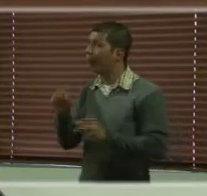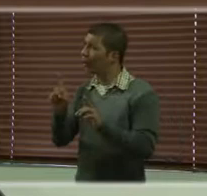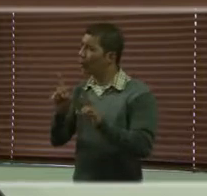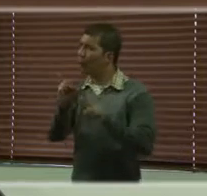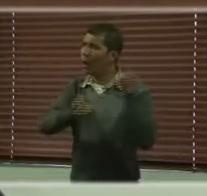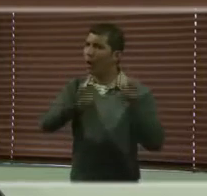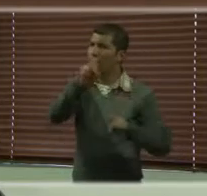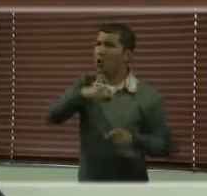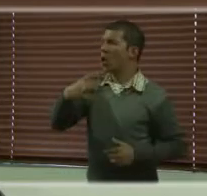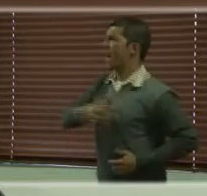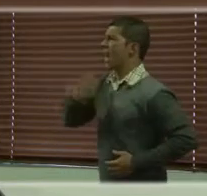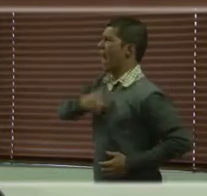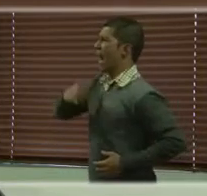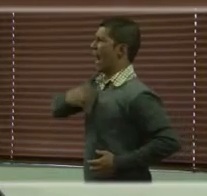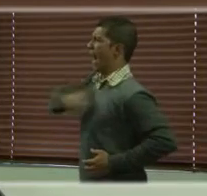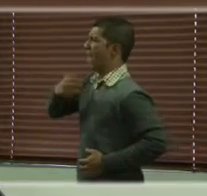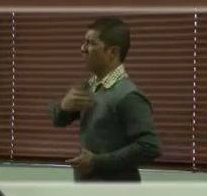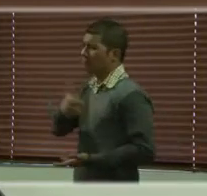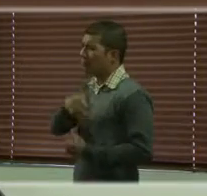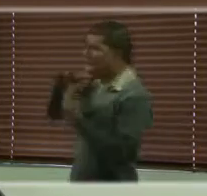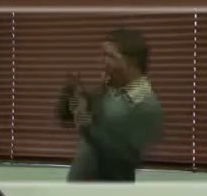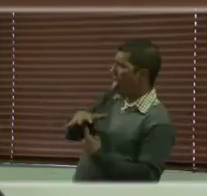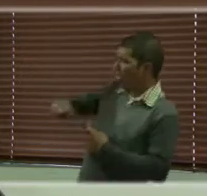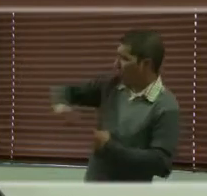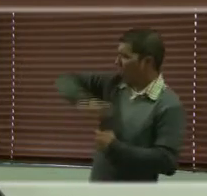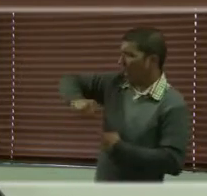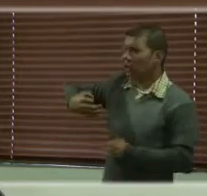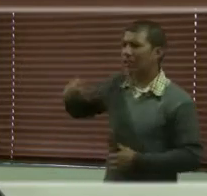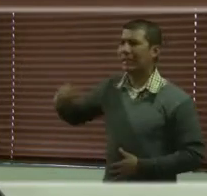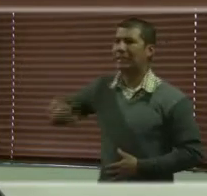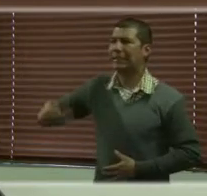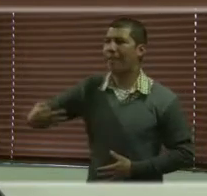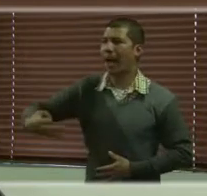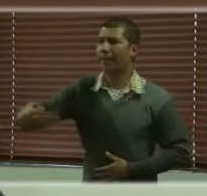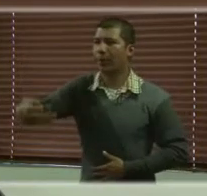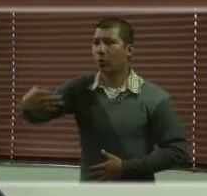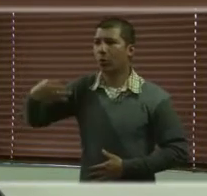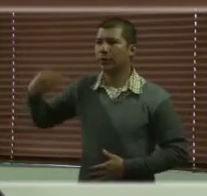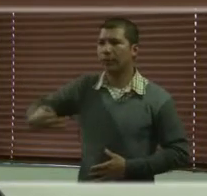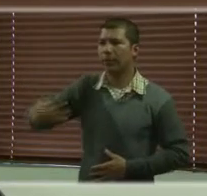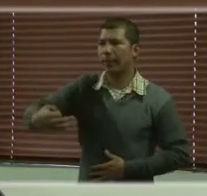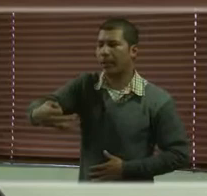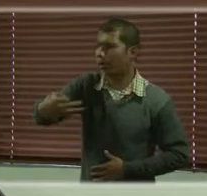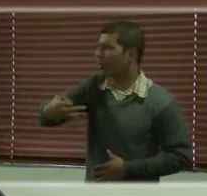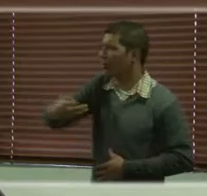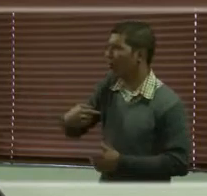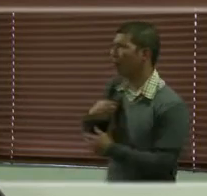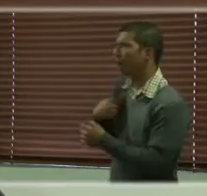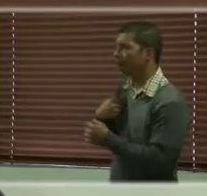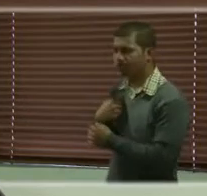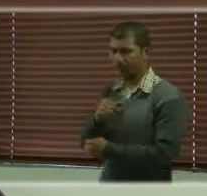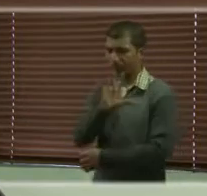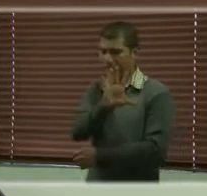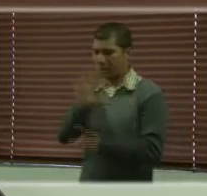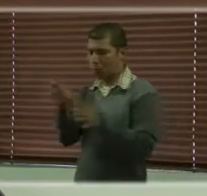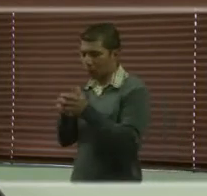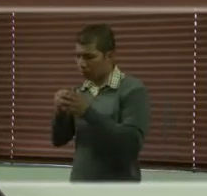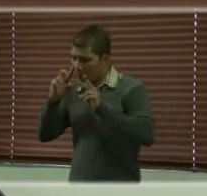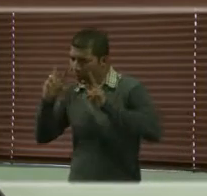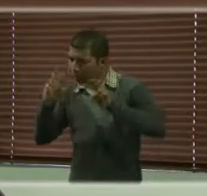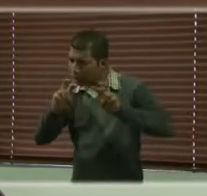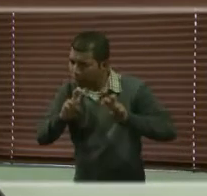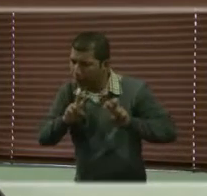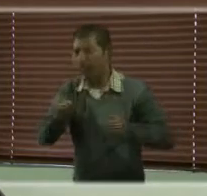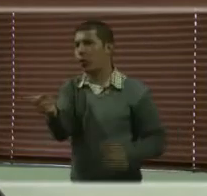leerlas pues forma todo un conjunto de de documentos que se pueden leer perfectamente a la par de la convención